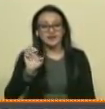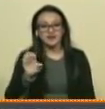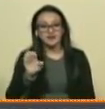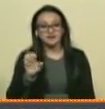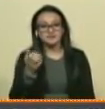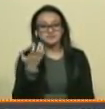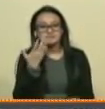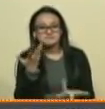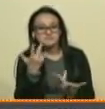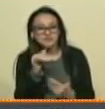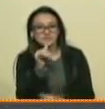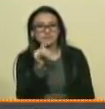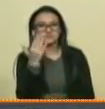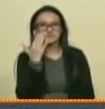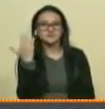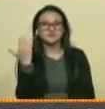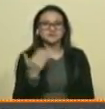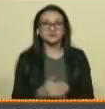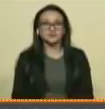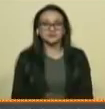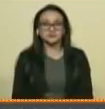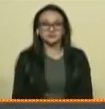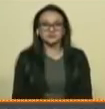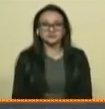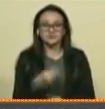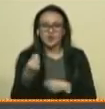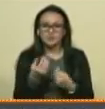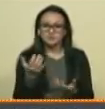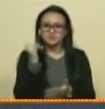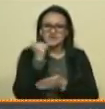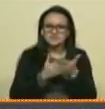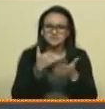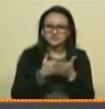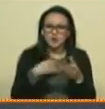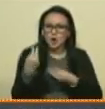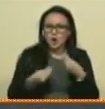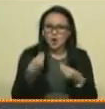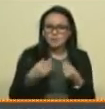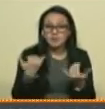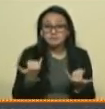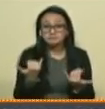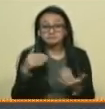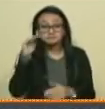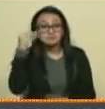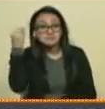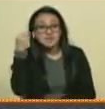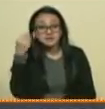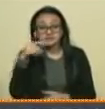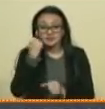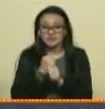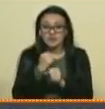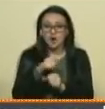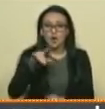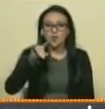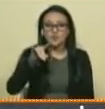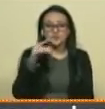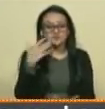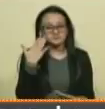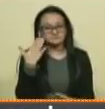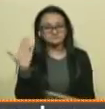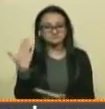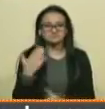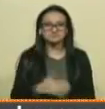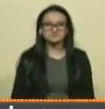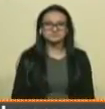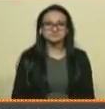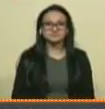lo conectamos de inmediato. Carlos, ¿cómo estás? Cuéntanos cómo se ha realizado esta inscripción y qué se tiene previsto para toda esta jornada de lunes. Adelante, Carlos. Muy